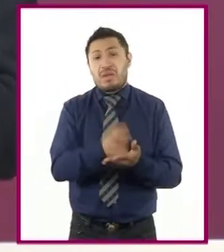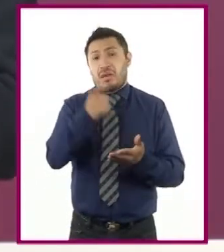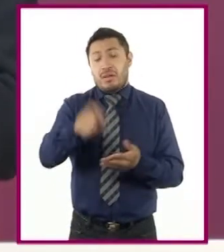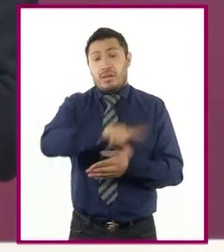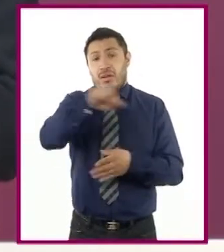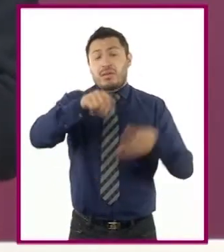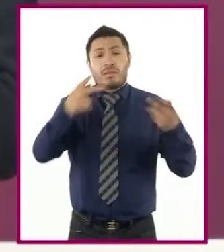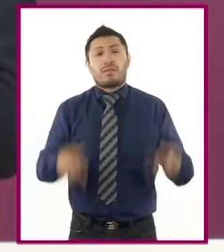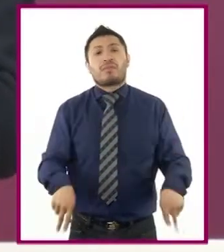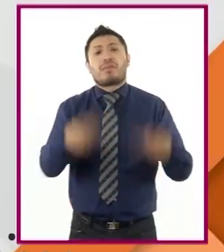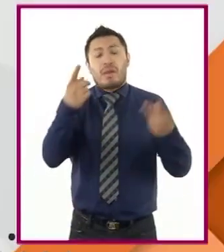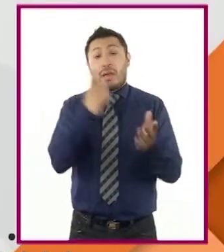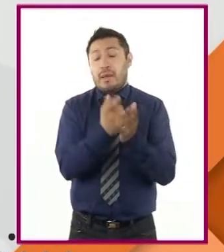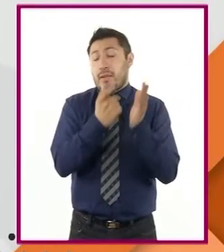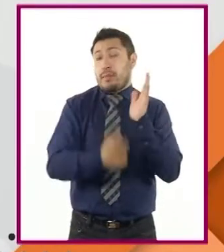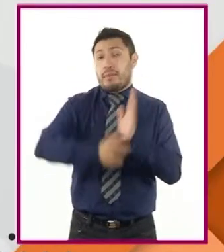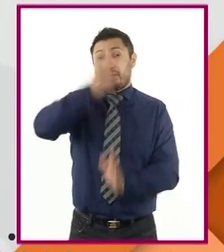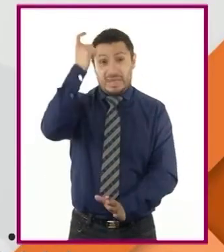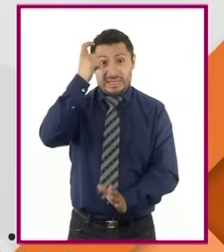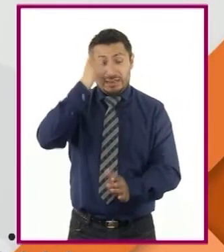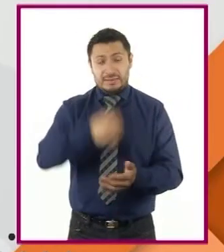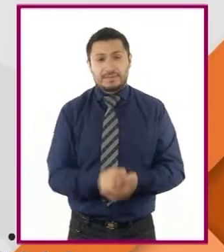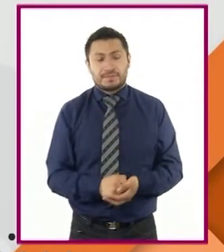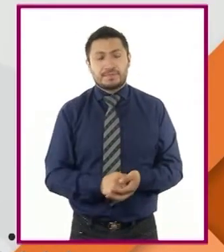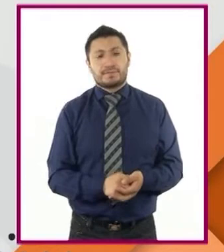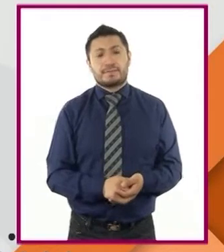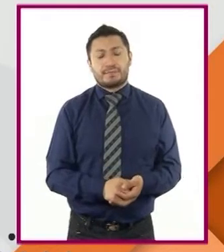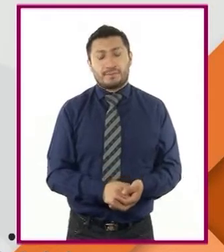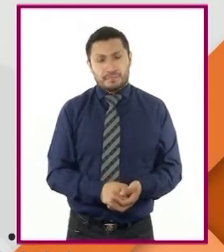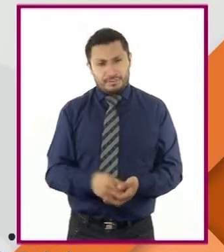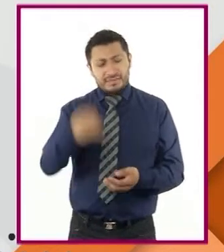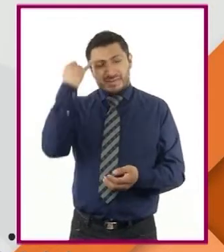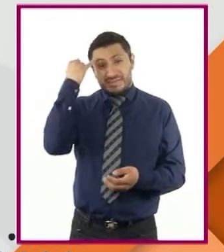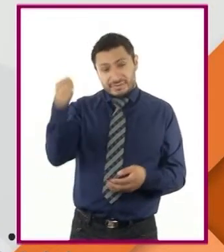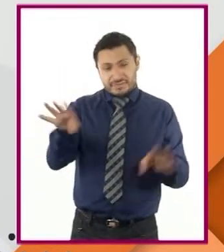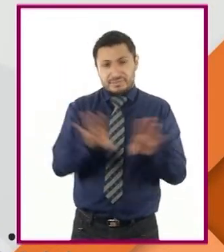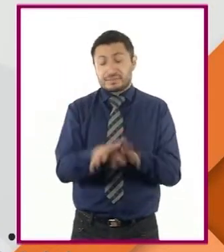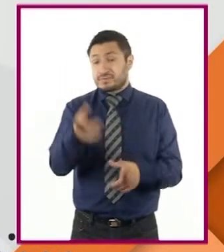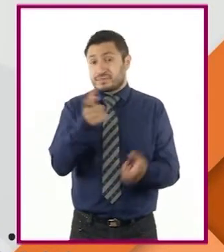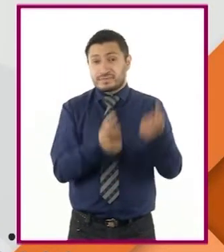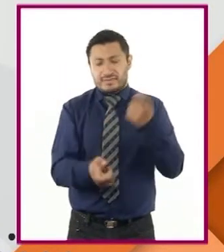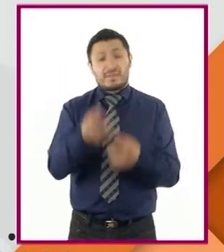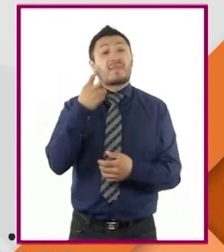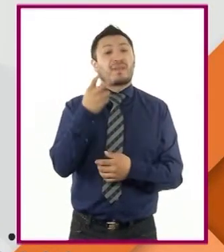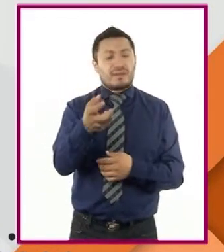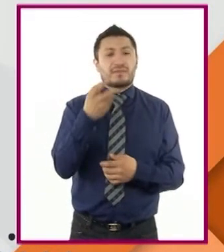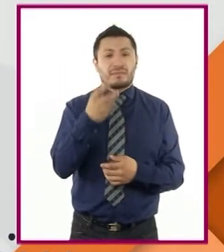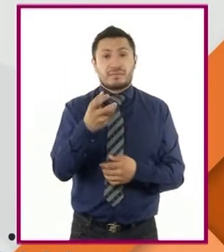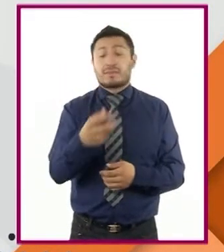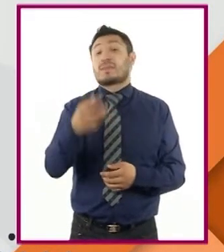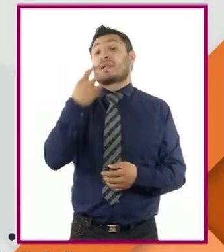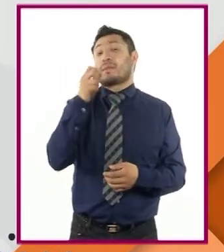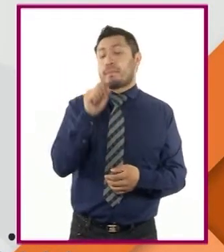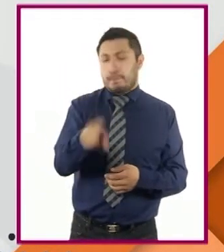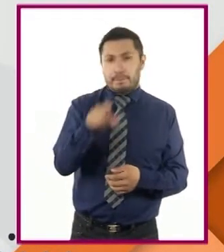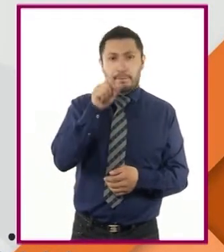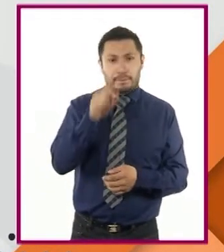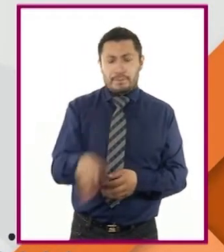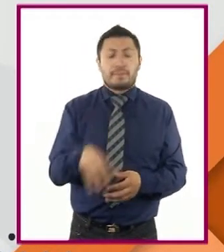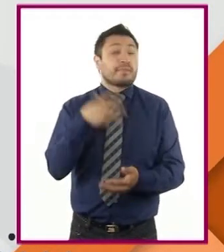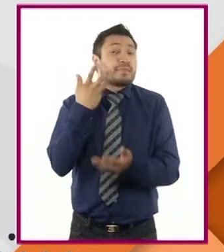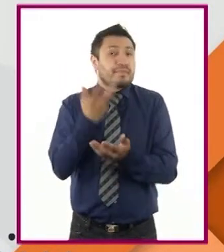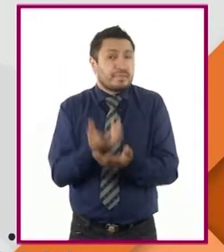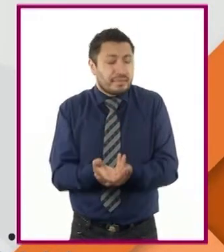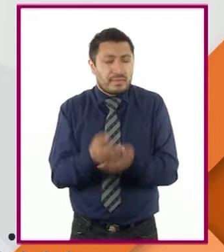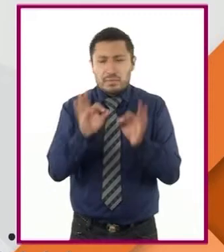luego en el más caro. Se consideraba que una economía de tal fundamento, y por lo mismo descansando